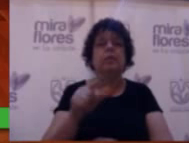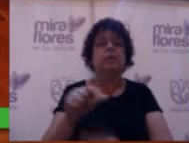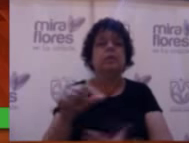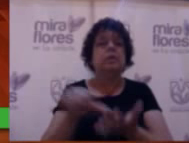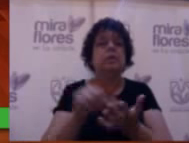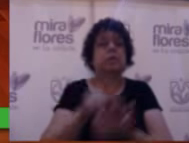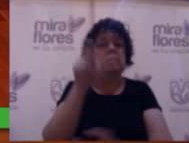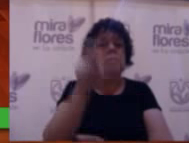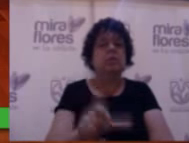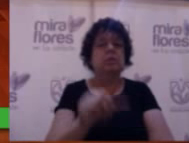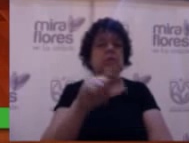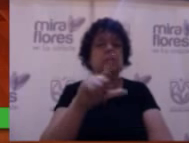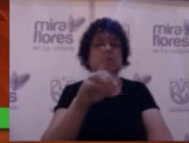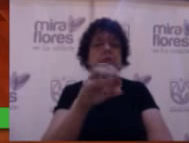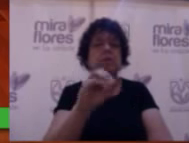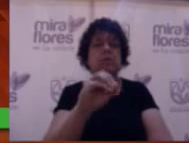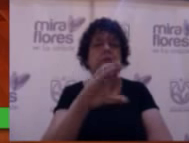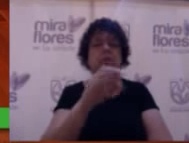artista Aldo Chaparro.